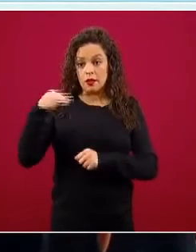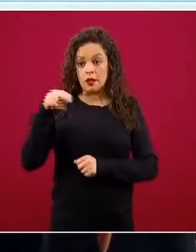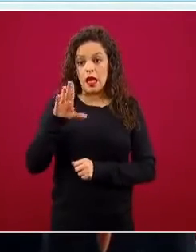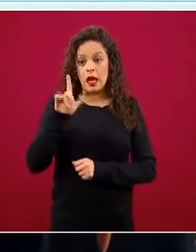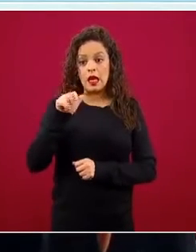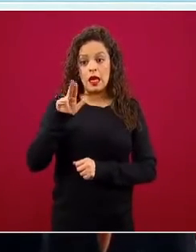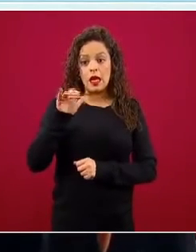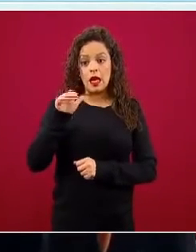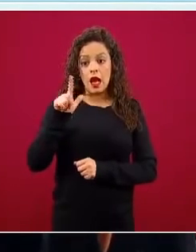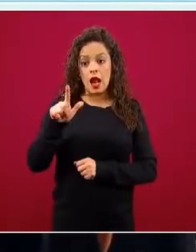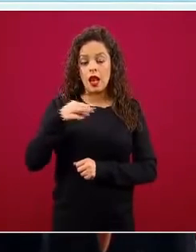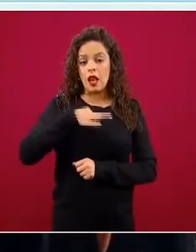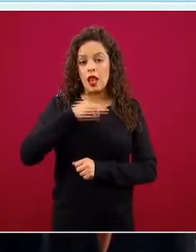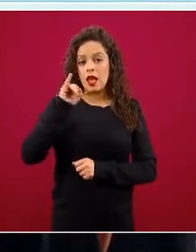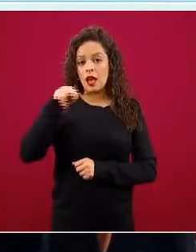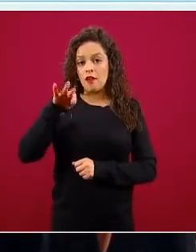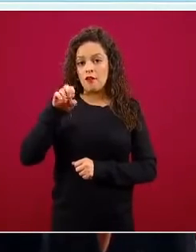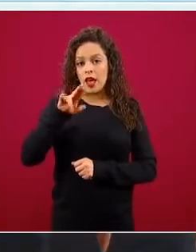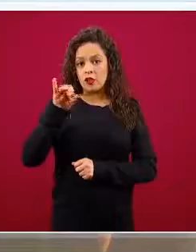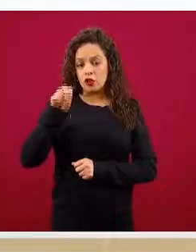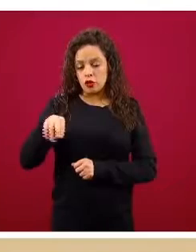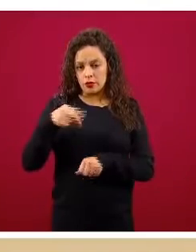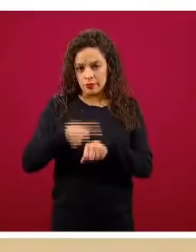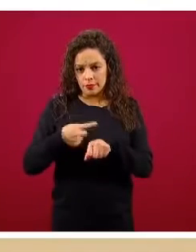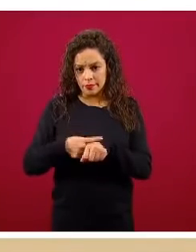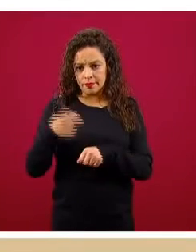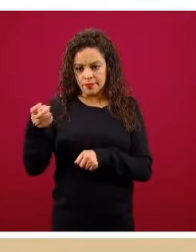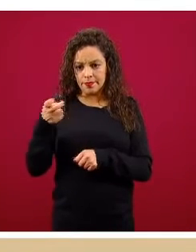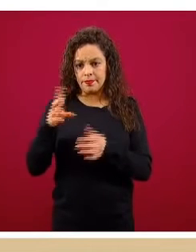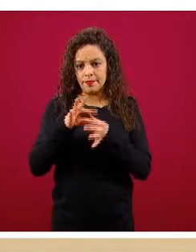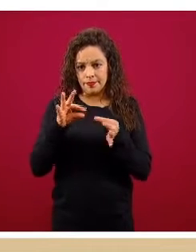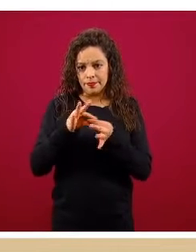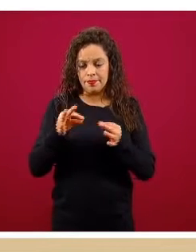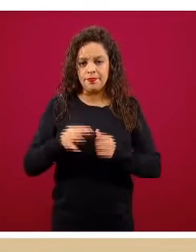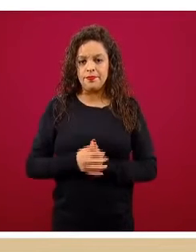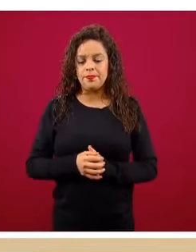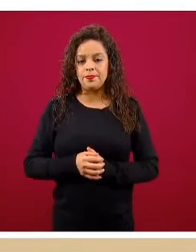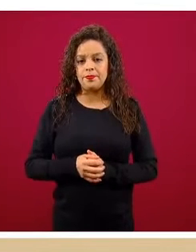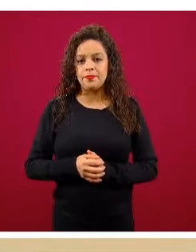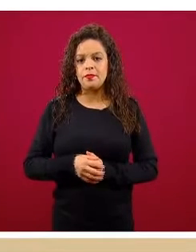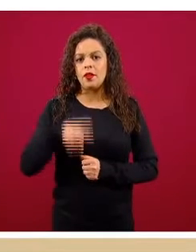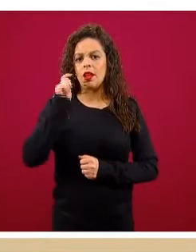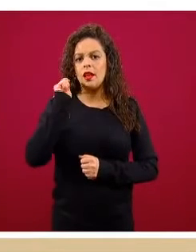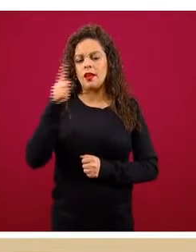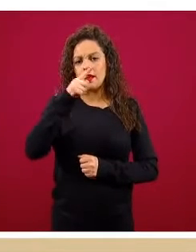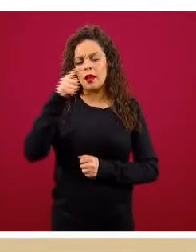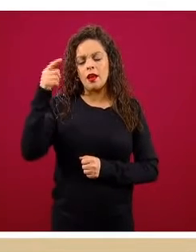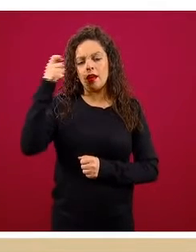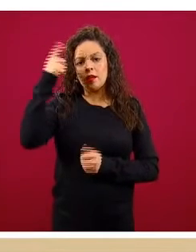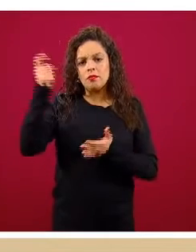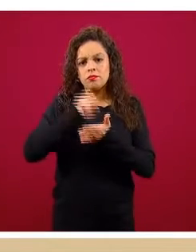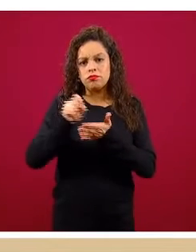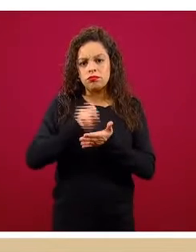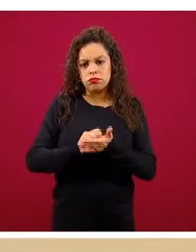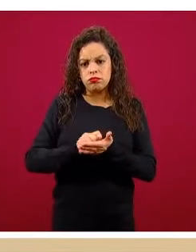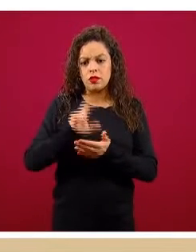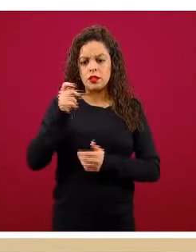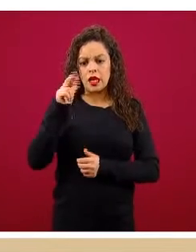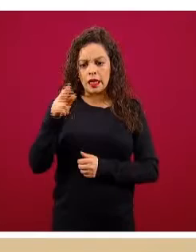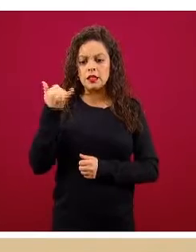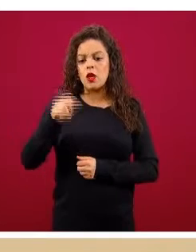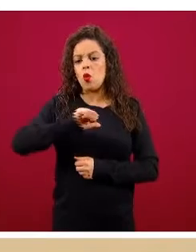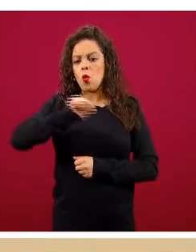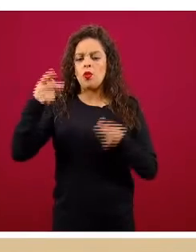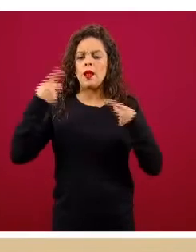Diseases, enfermedades infecciosas, Mundo Clínico de las Enfermedades Infecciosas. El primer autor es Charu, participaron también varios colegas